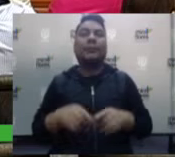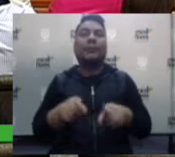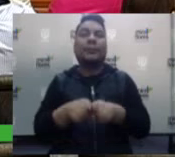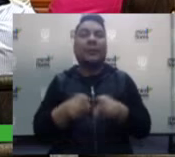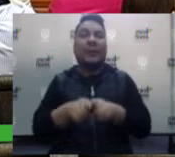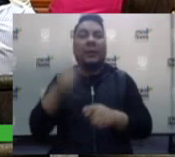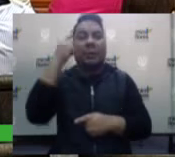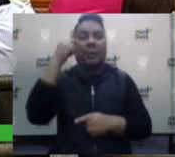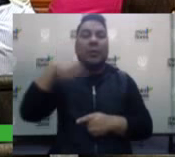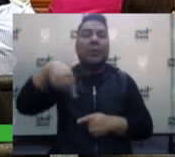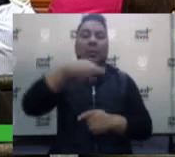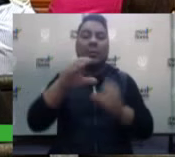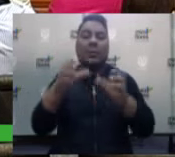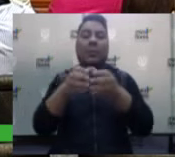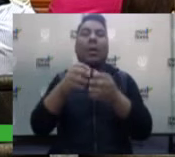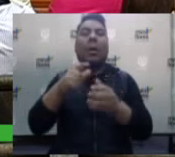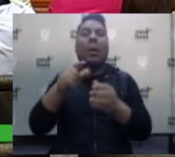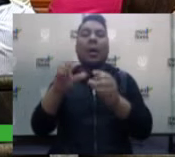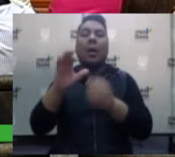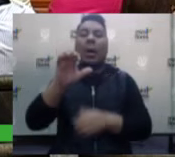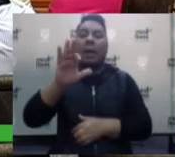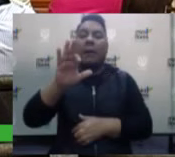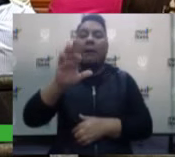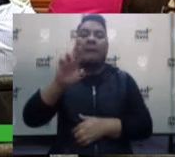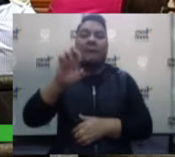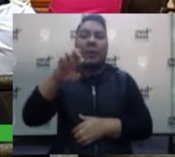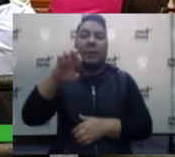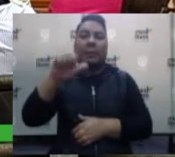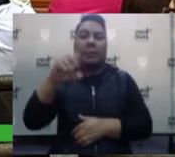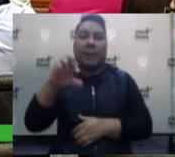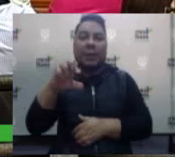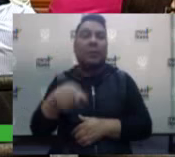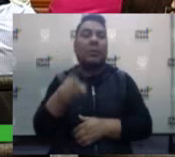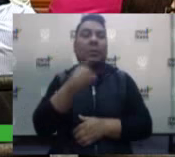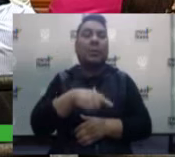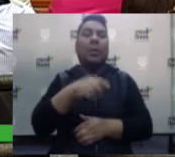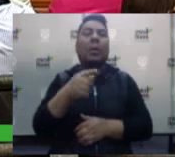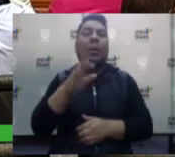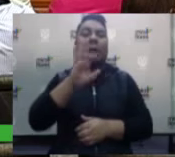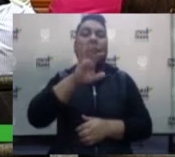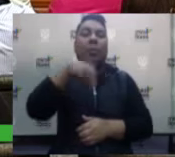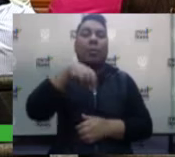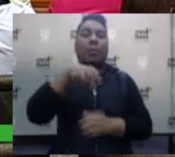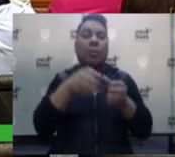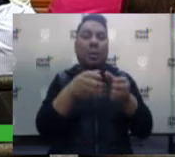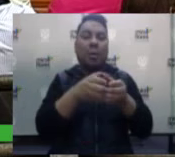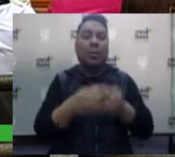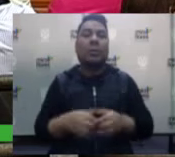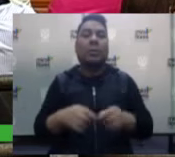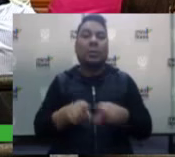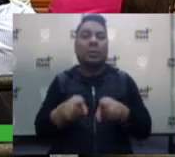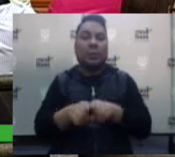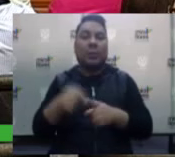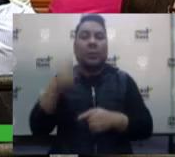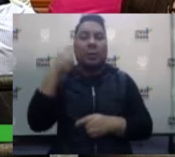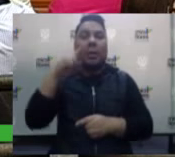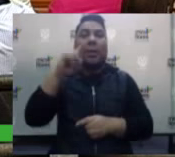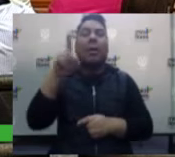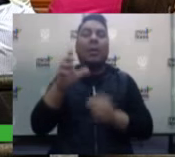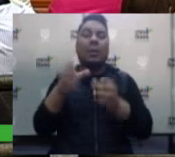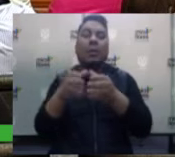Frente Popular Agrícola FIA del Perú, FREPAP, Fuerza Popular, Juntos por el Perú, Partido Democrático Somos